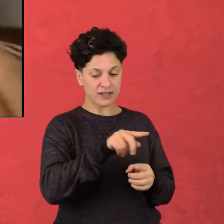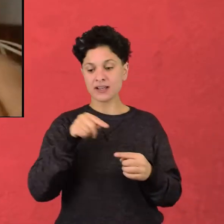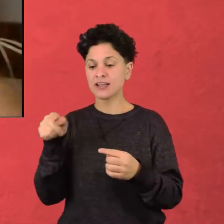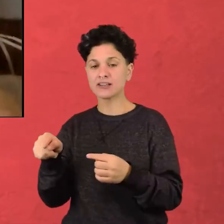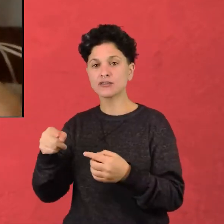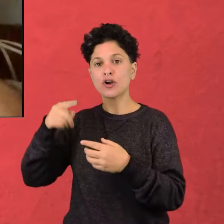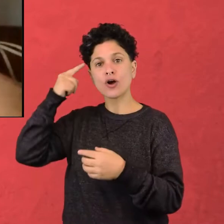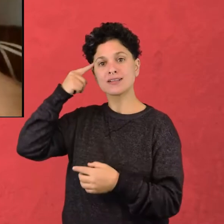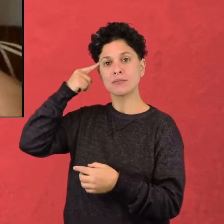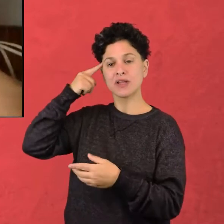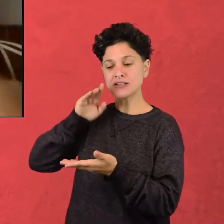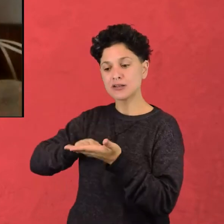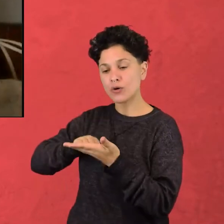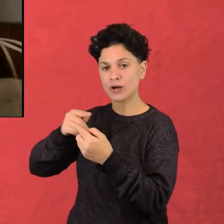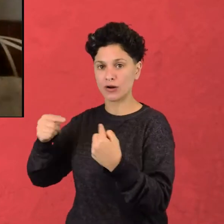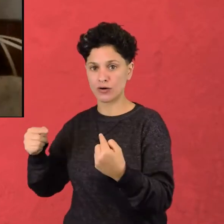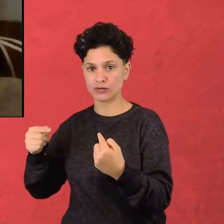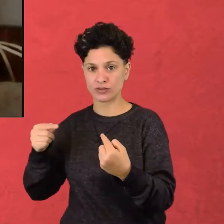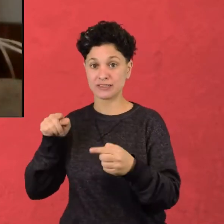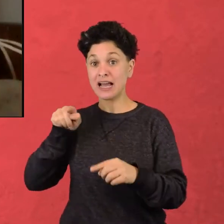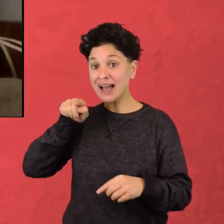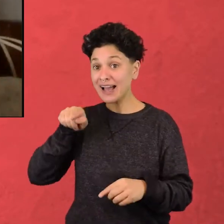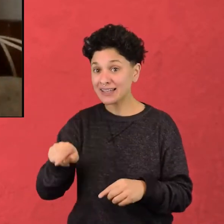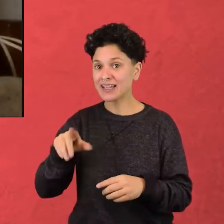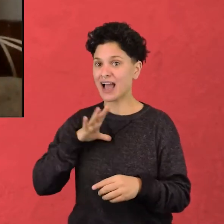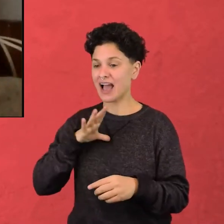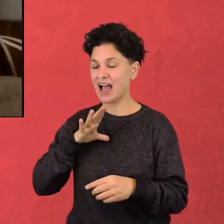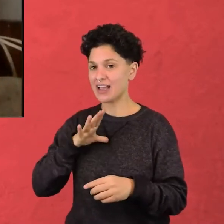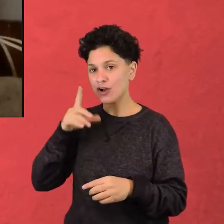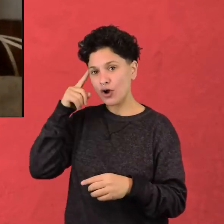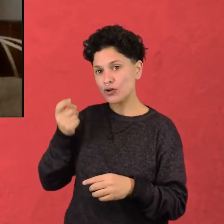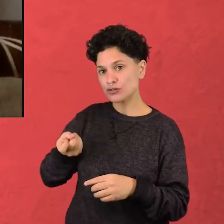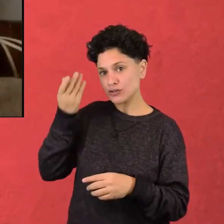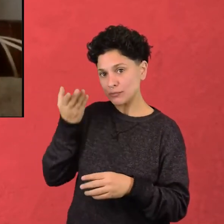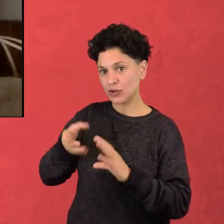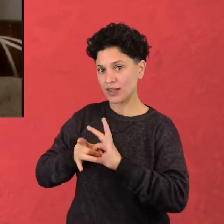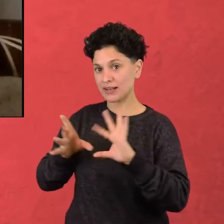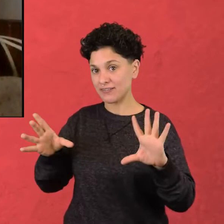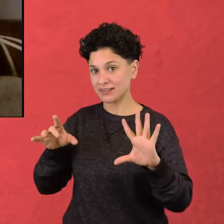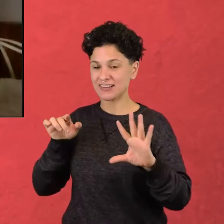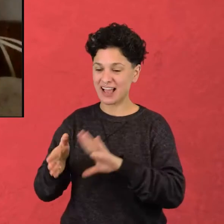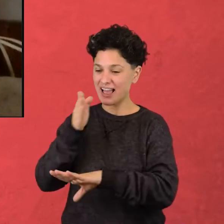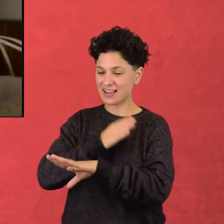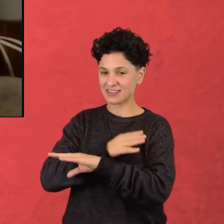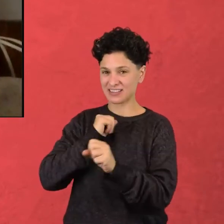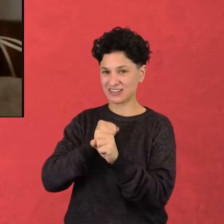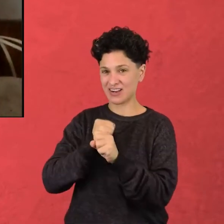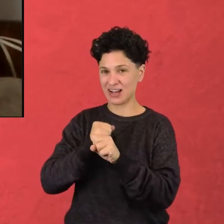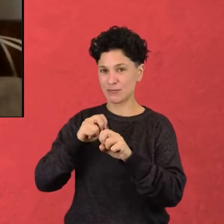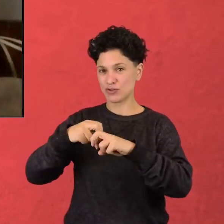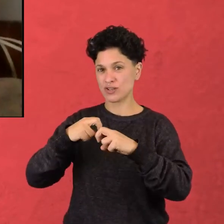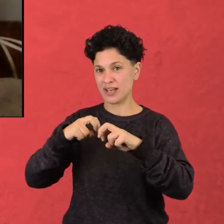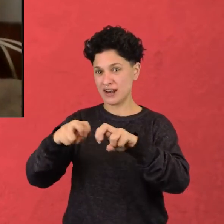ese plano fenoménico al plano nouménico. En el plano nouménico es donde encontramos la noción de libertad y eso es